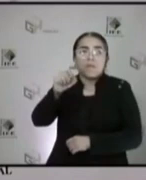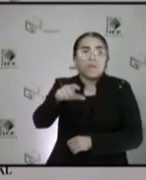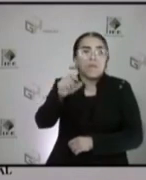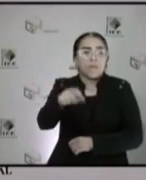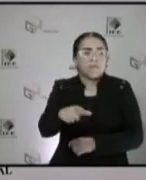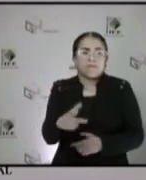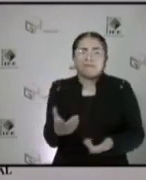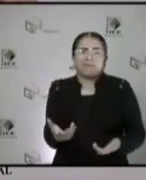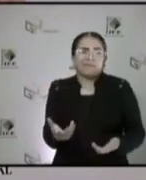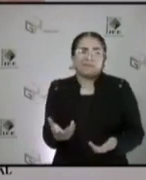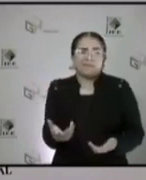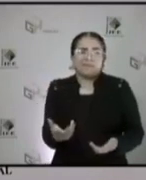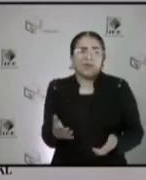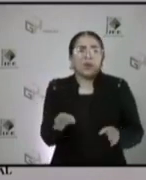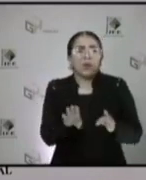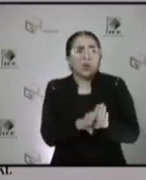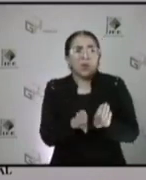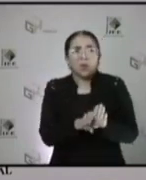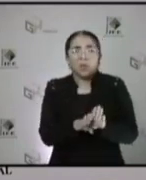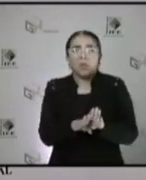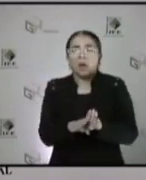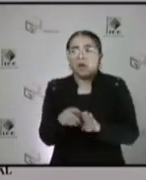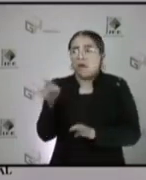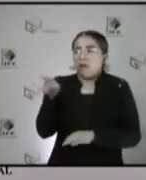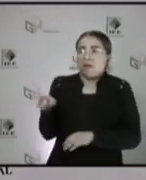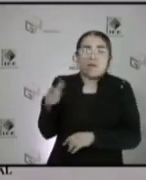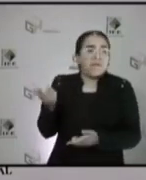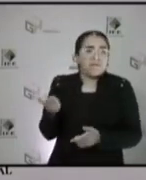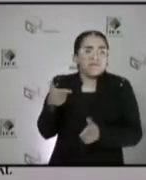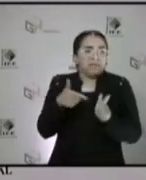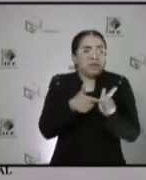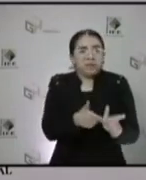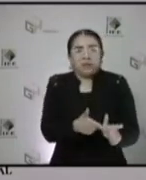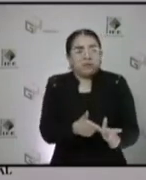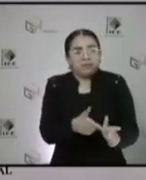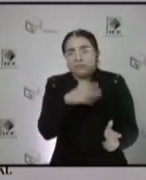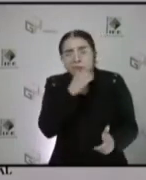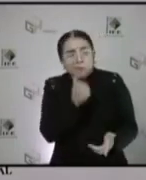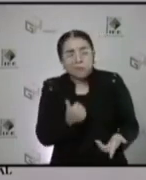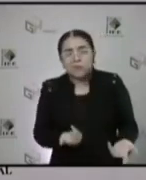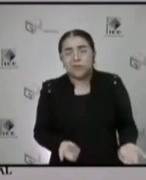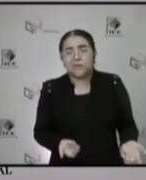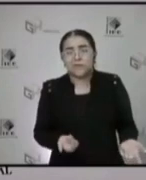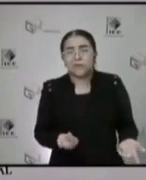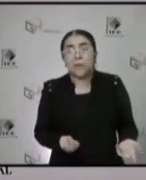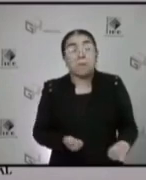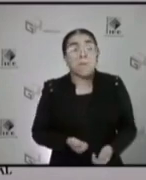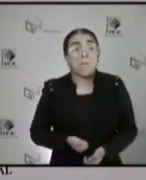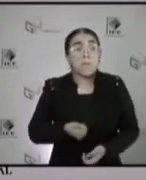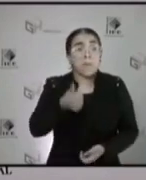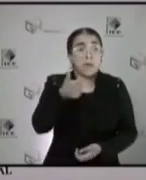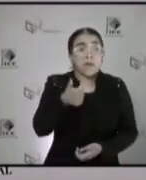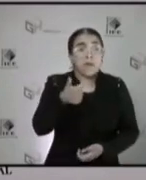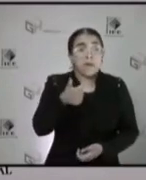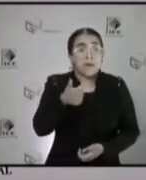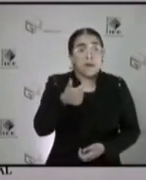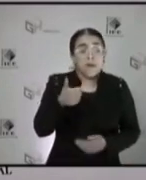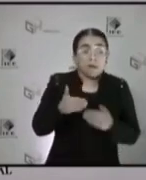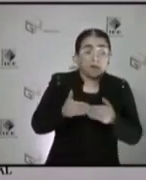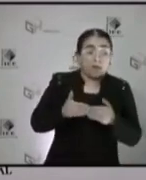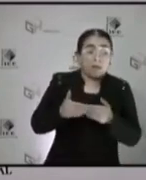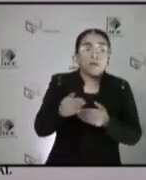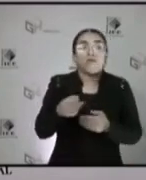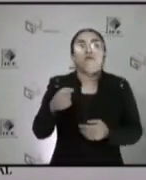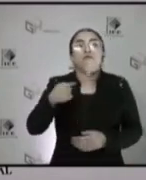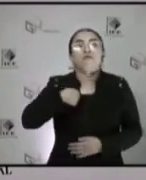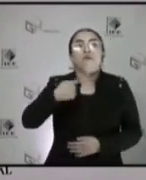se ha hablado aquí. No hay forma si siguen ahí. Es la única forma. En el primer minuto de arranque de mi campaña,